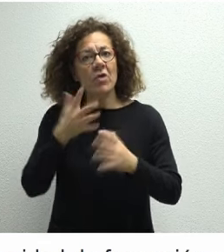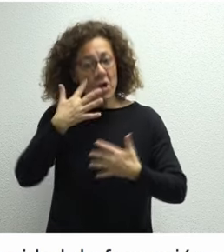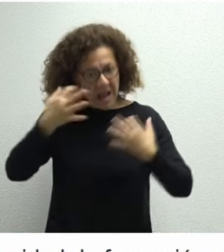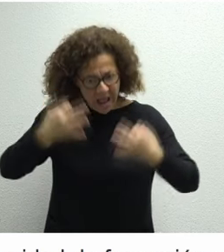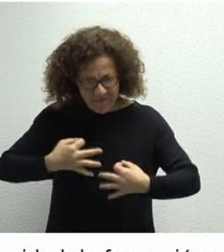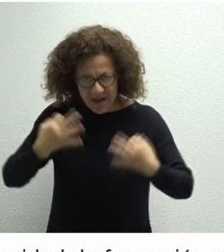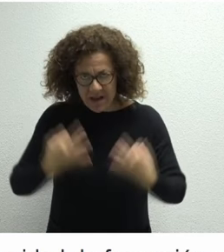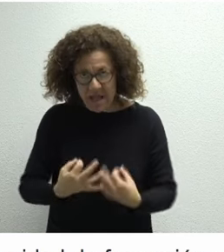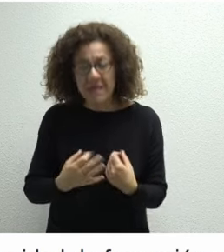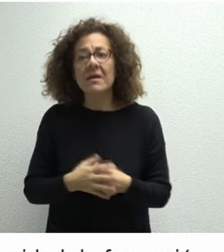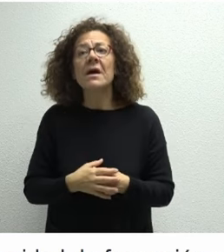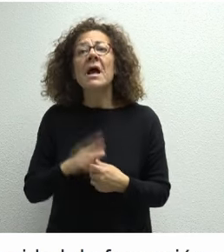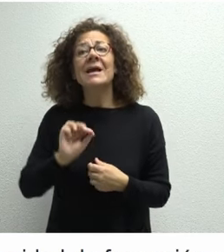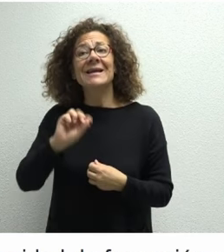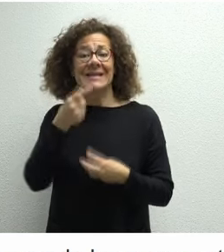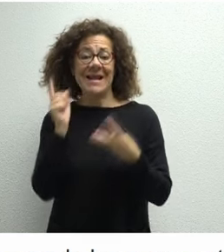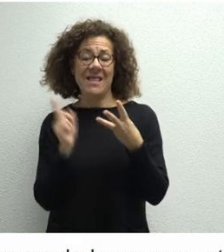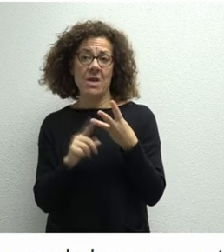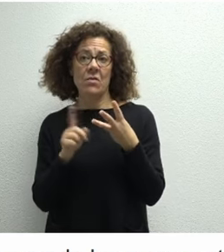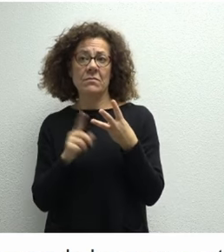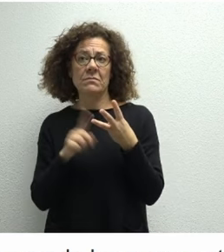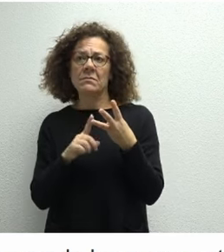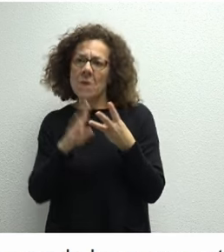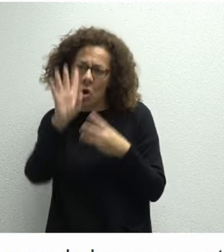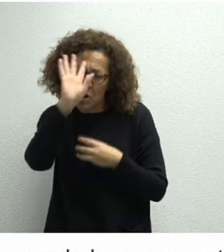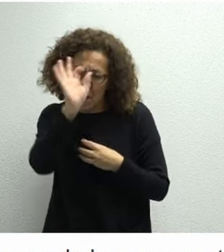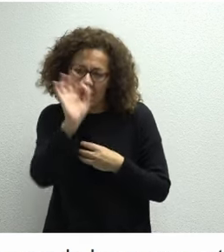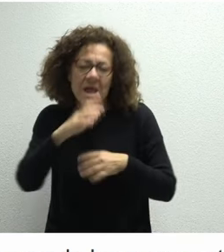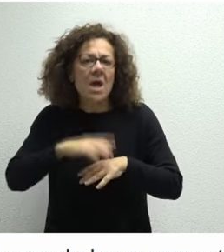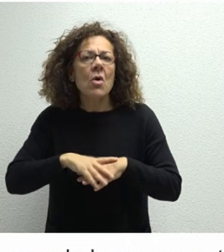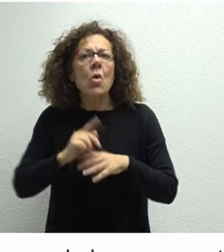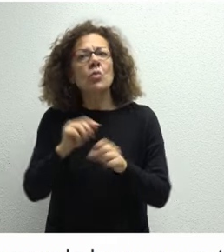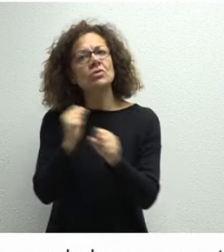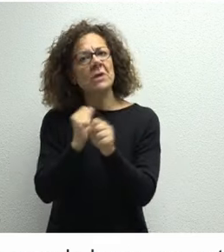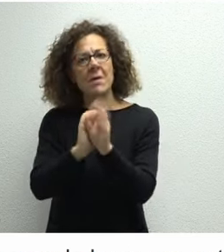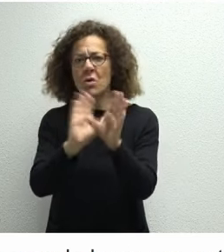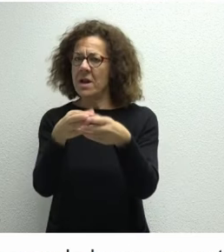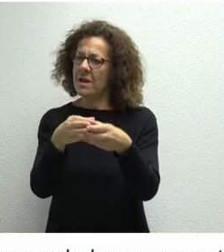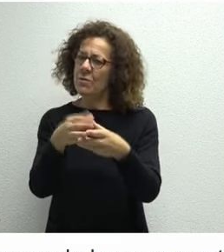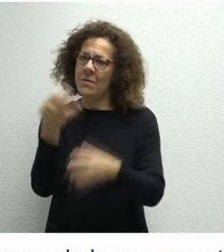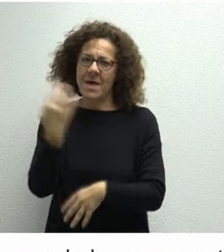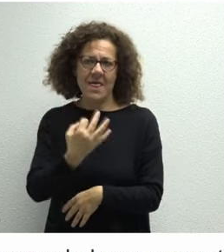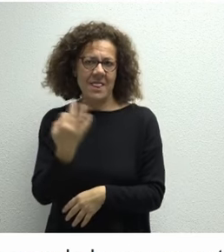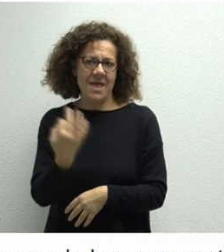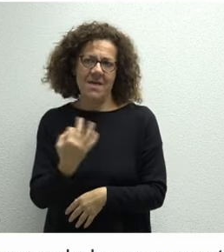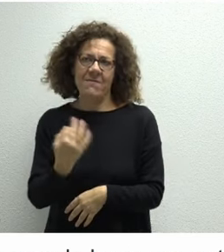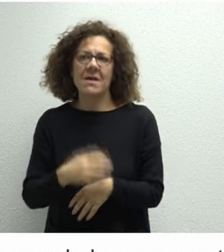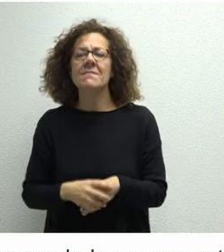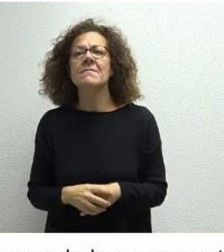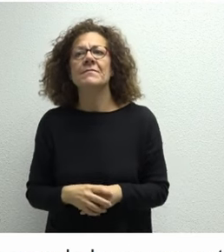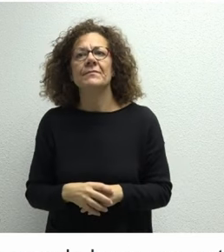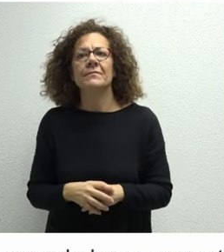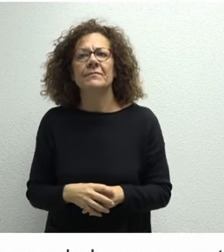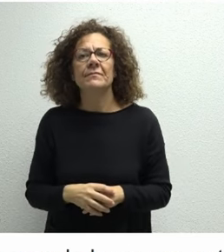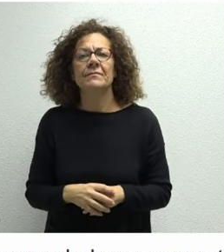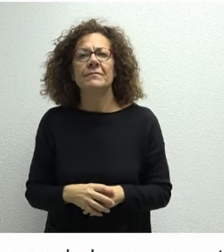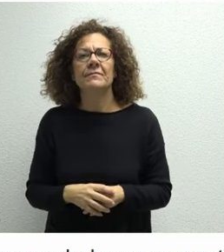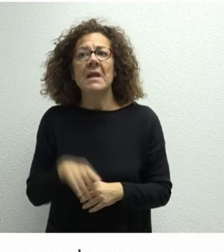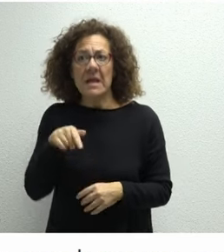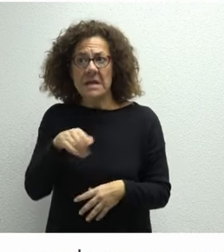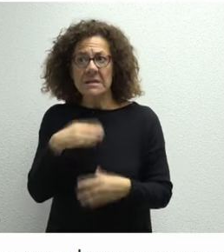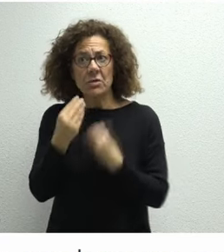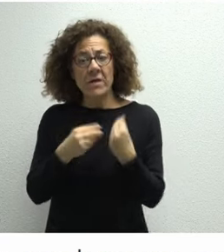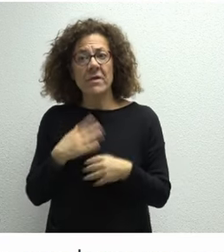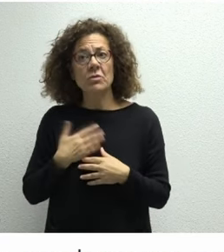y eficiente y En tercer lugar por supuesto consolidar un trabajo en equipo e así lo hicimos